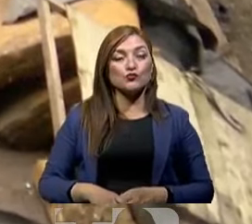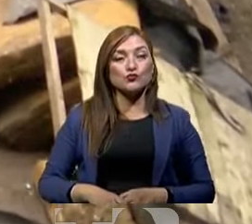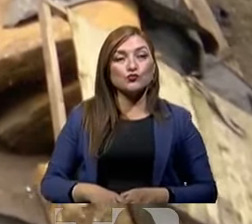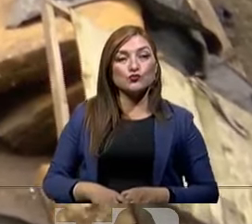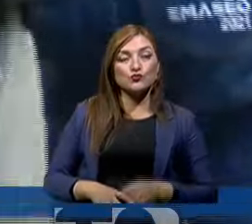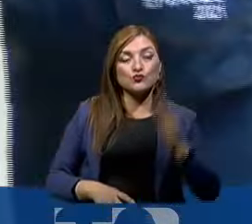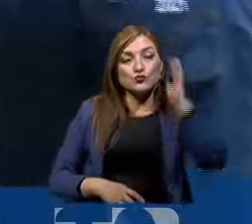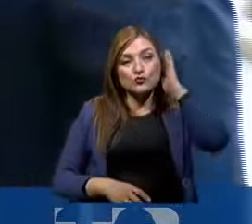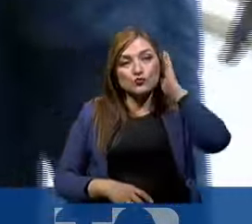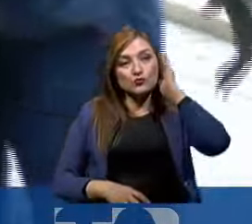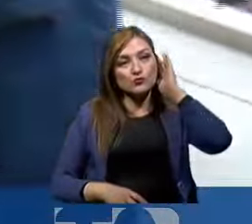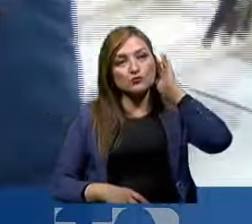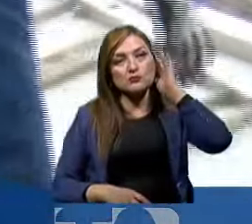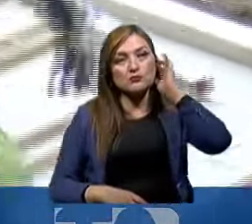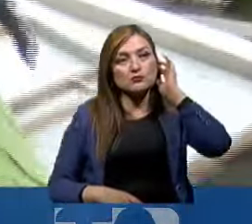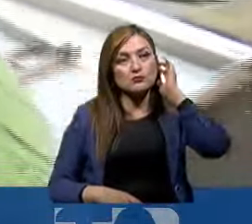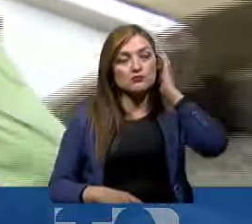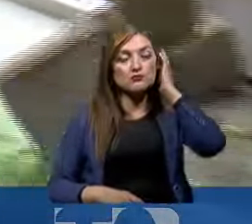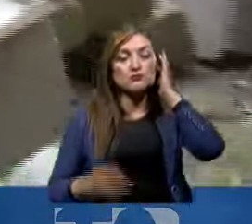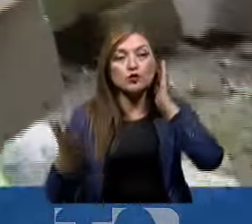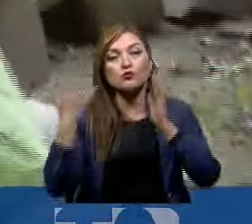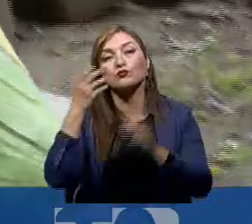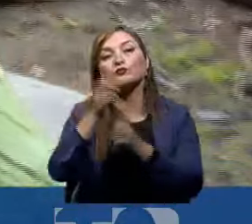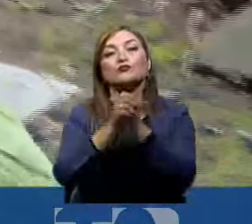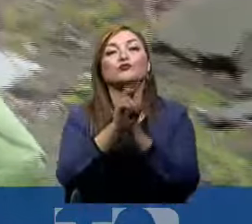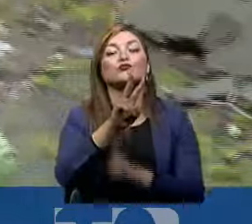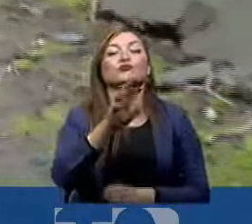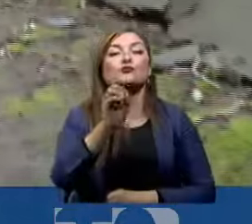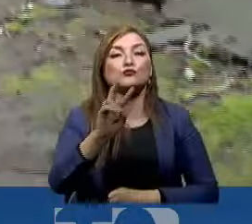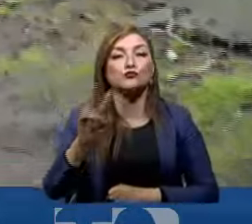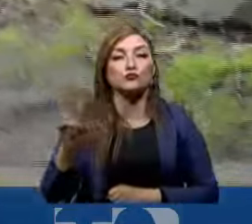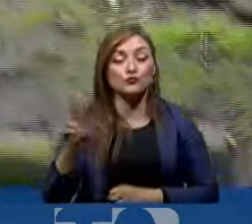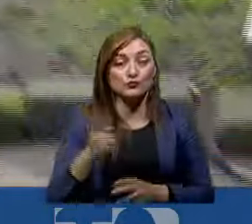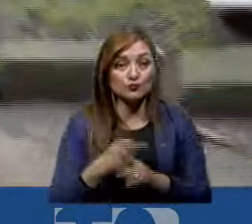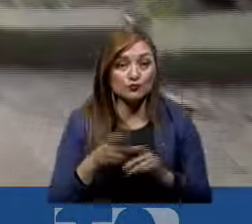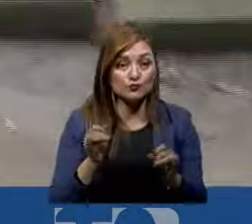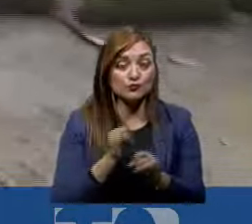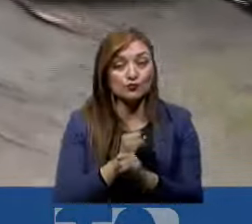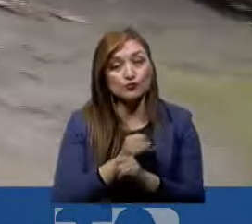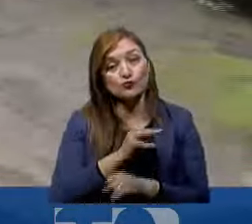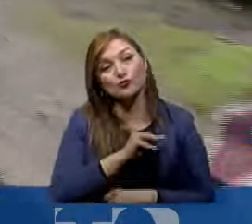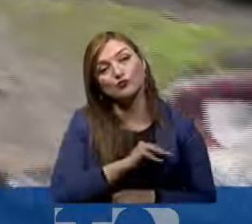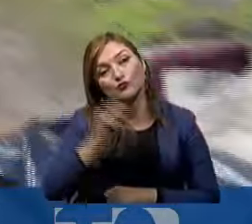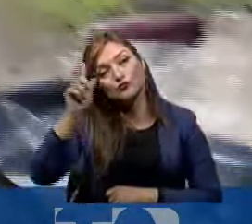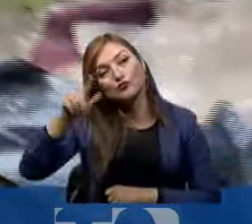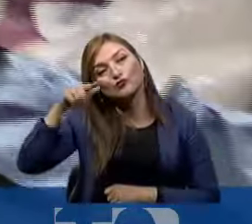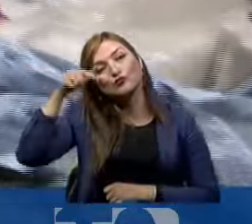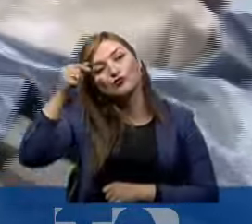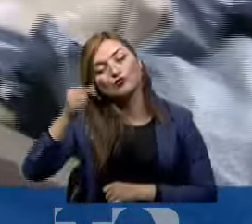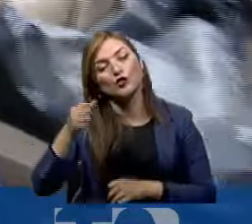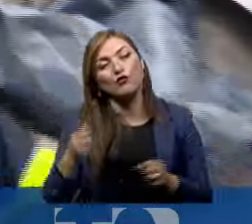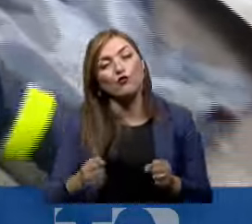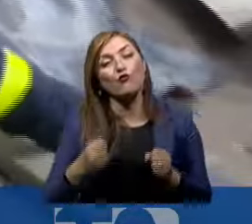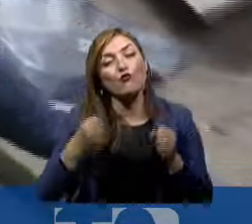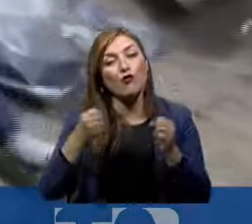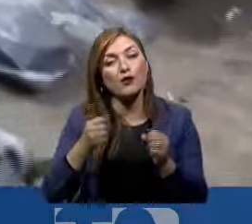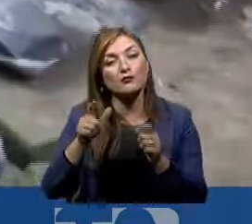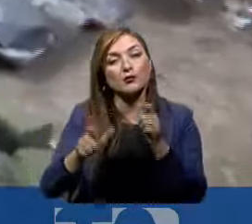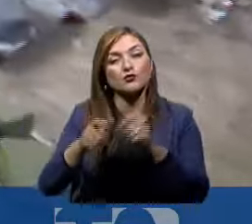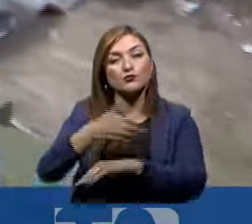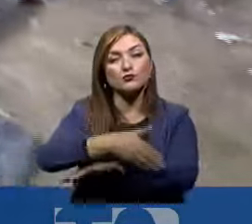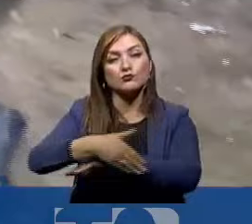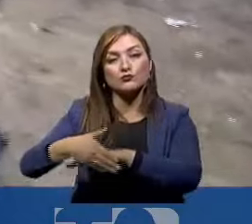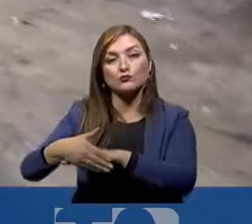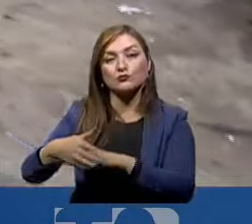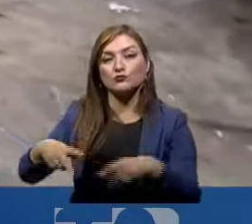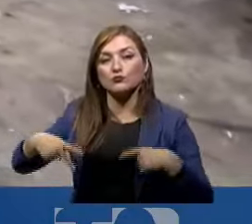Desde el 2022 hasta la fecha, varias instituciones municipales y de gobierno han evidenciado un incremento alarmante y preocupante con